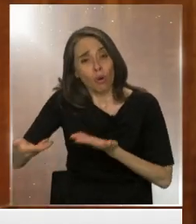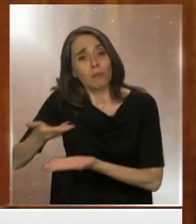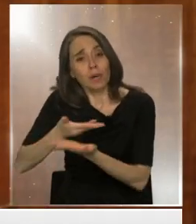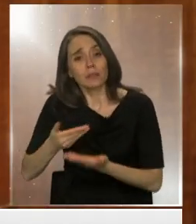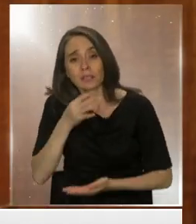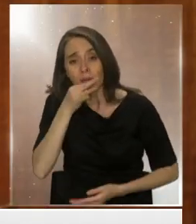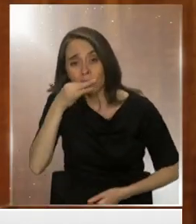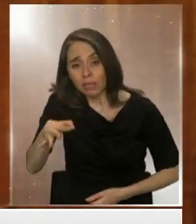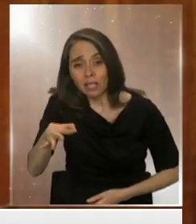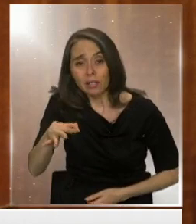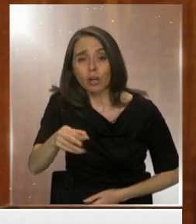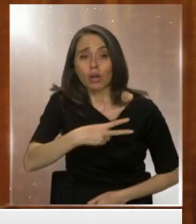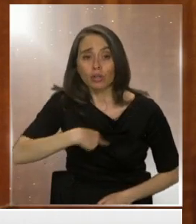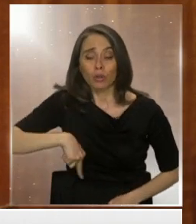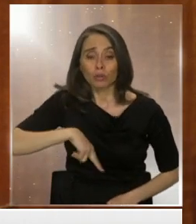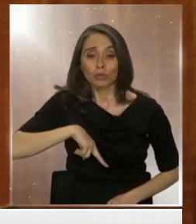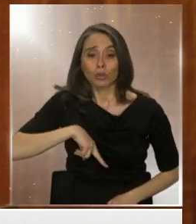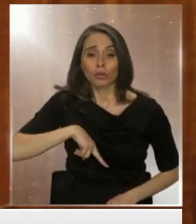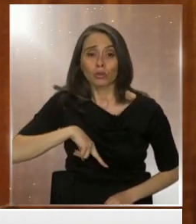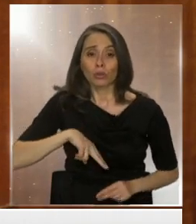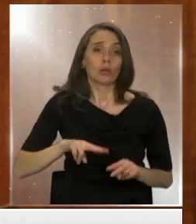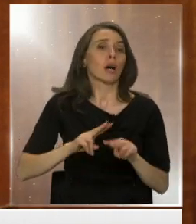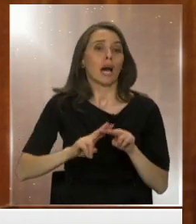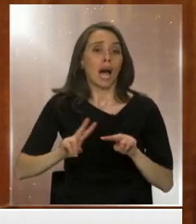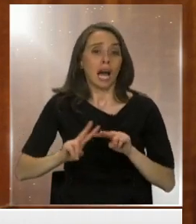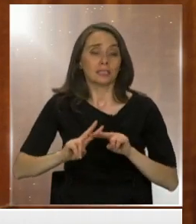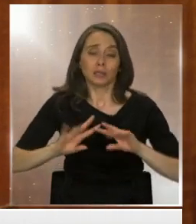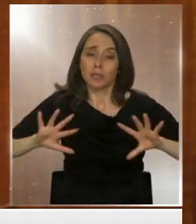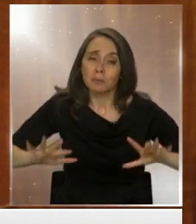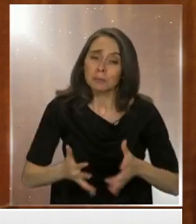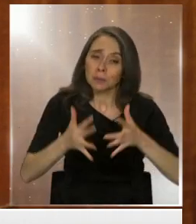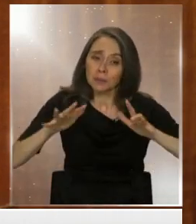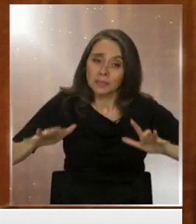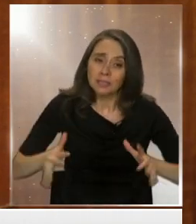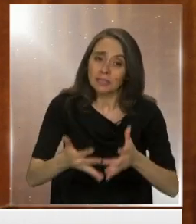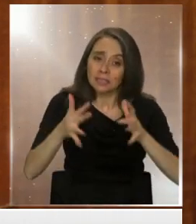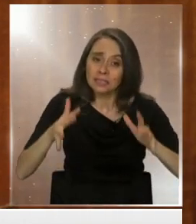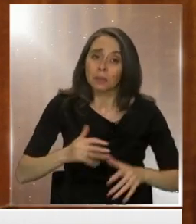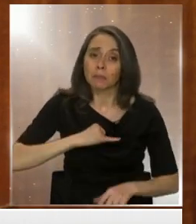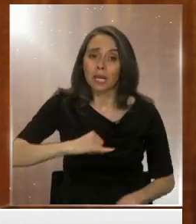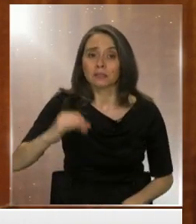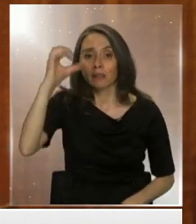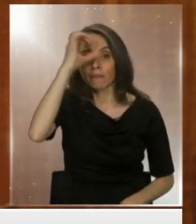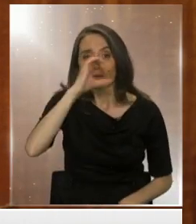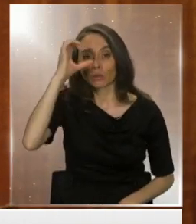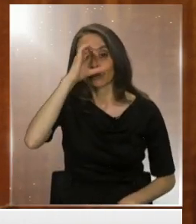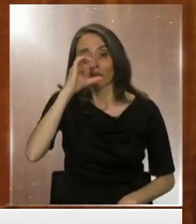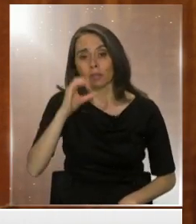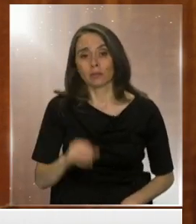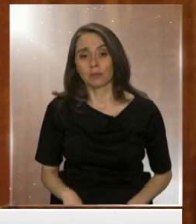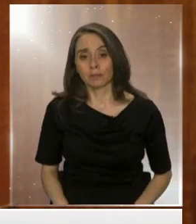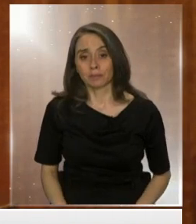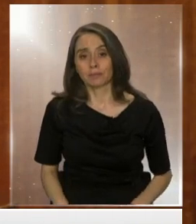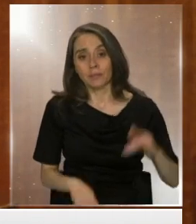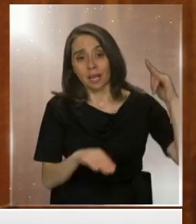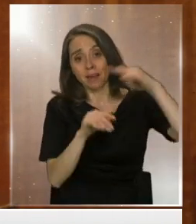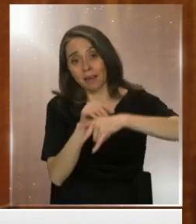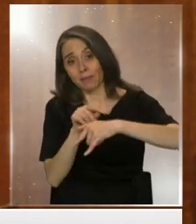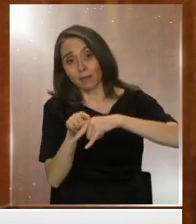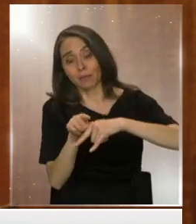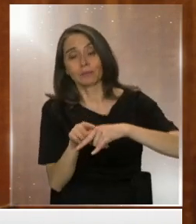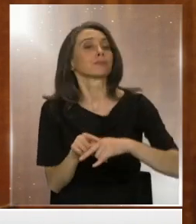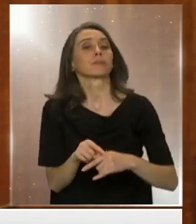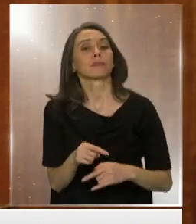que estamos haciendo lo máximo posible aparte para seguir buscando así viendo también